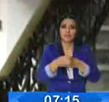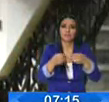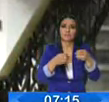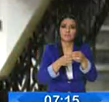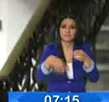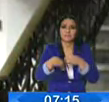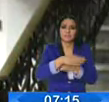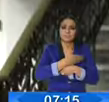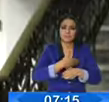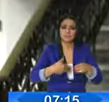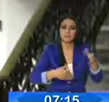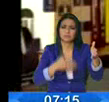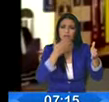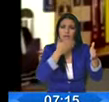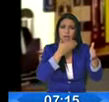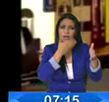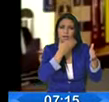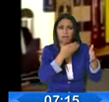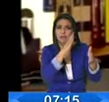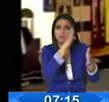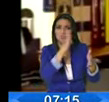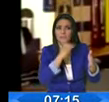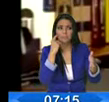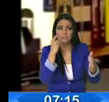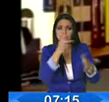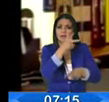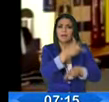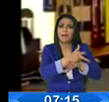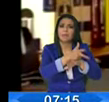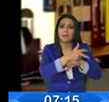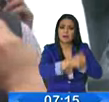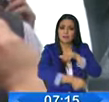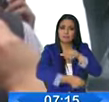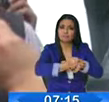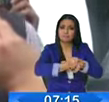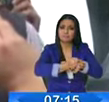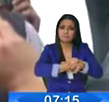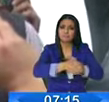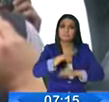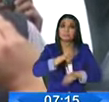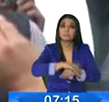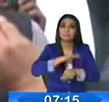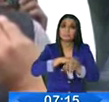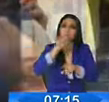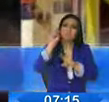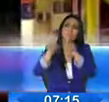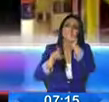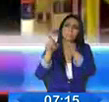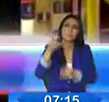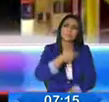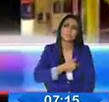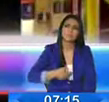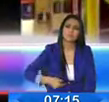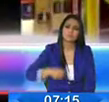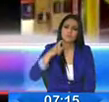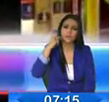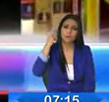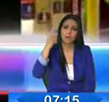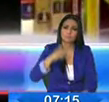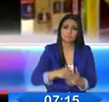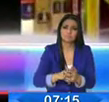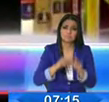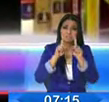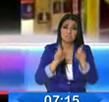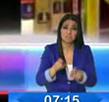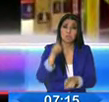se imaginó que aquí había una cámara oculta por eso le formó una más de una pregunta del presidente salir primero usted ordenó